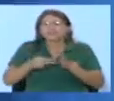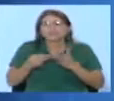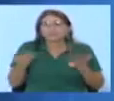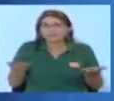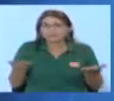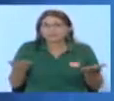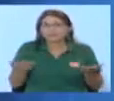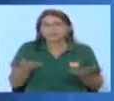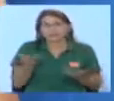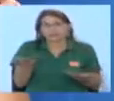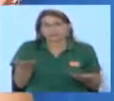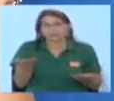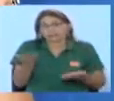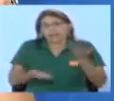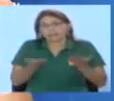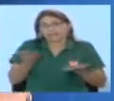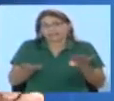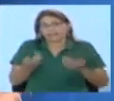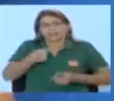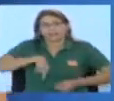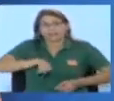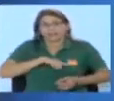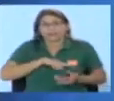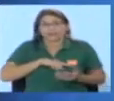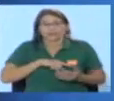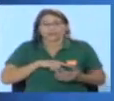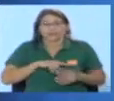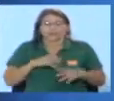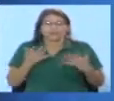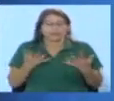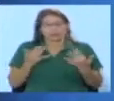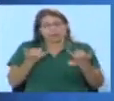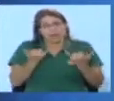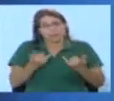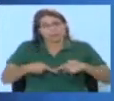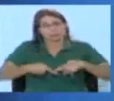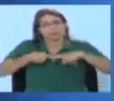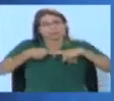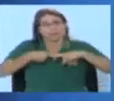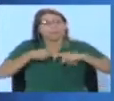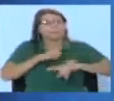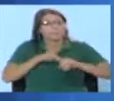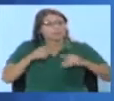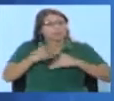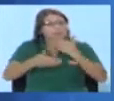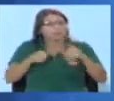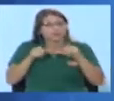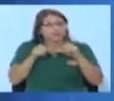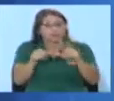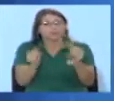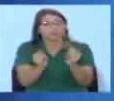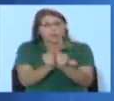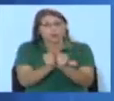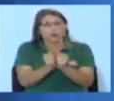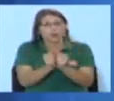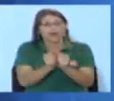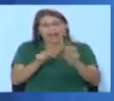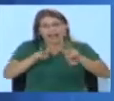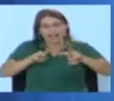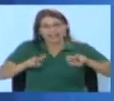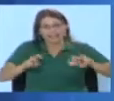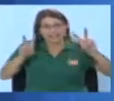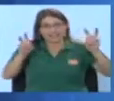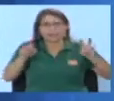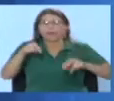ese sentido, tal vez quedamos con esta idea porque, bueno, ya tenemos que ir a un corte y cuando volvemos seguimos con el análisis.